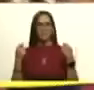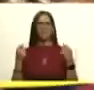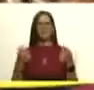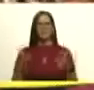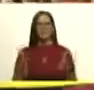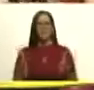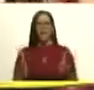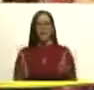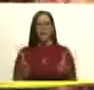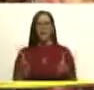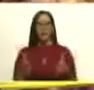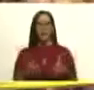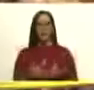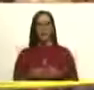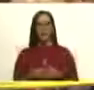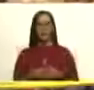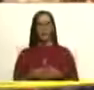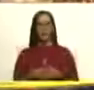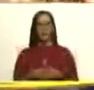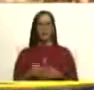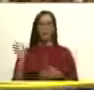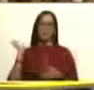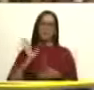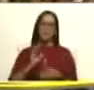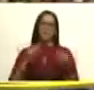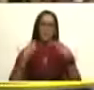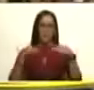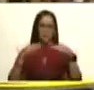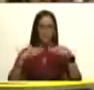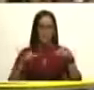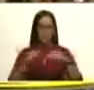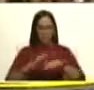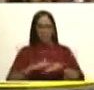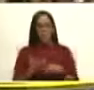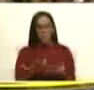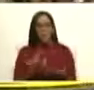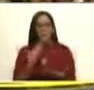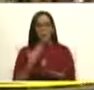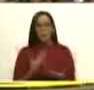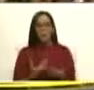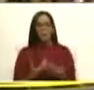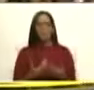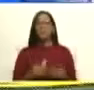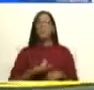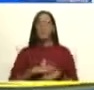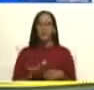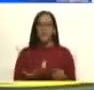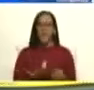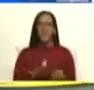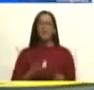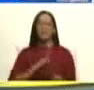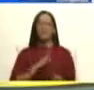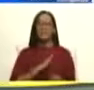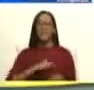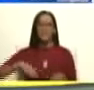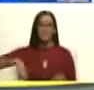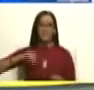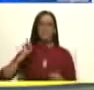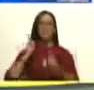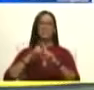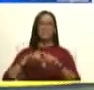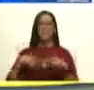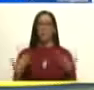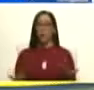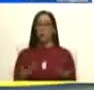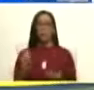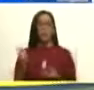logrado llevar el mensaje. ¿Por qué nos pertenece el Esequibo? ¿Desde cuándo nos pertenece? ¿Cómo